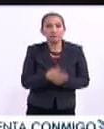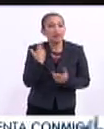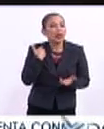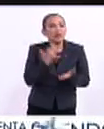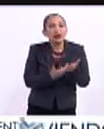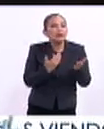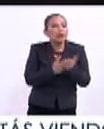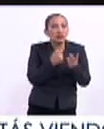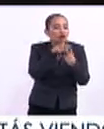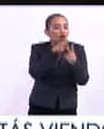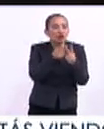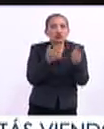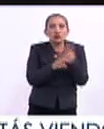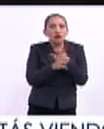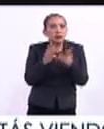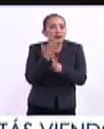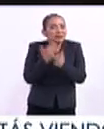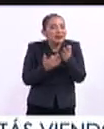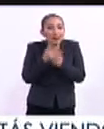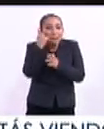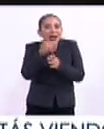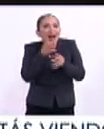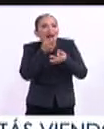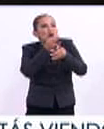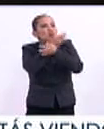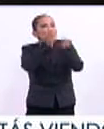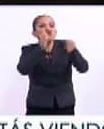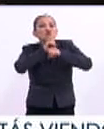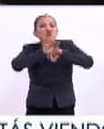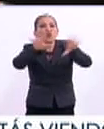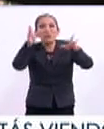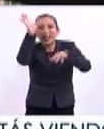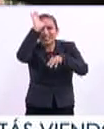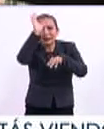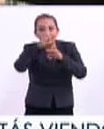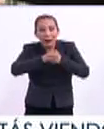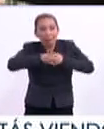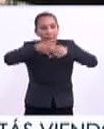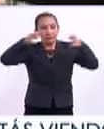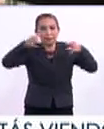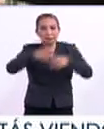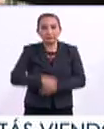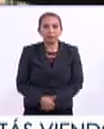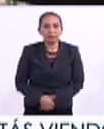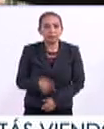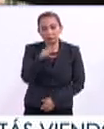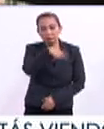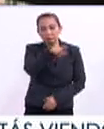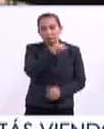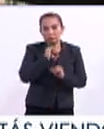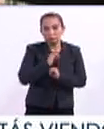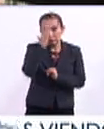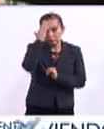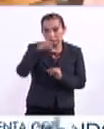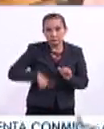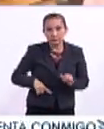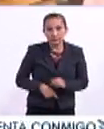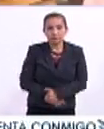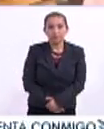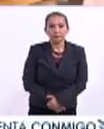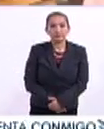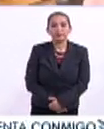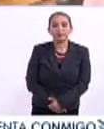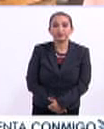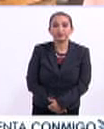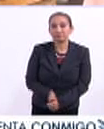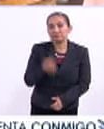convendrían a jóvenes emprendedores como tú en materia de divulgación para que esto crezca un poco más por parte de las autoridades. Hombre, pues